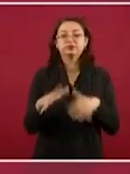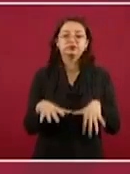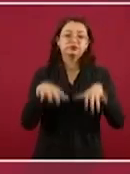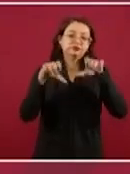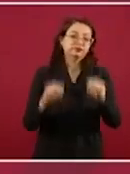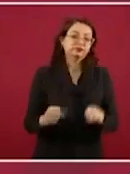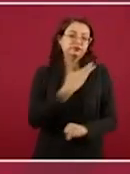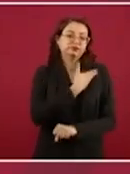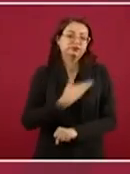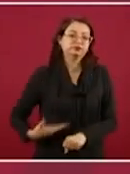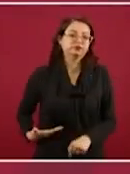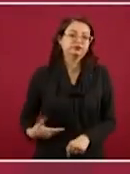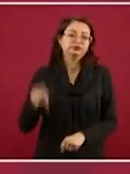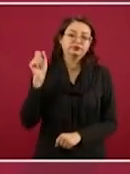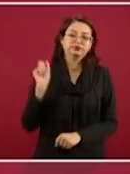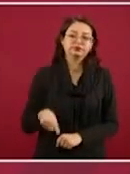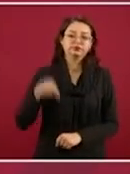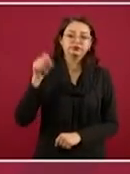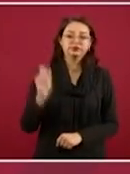presidencialista.